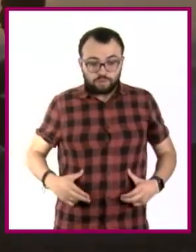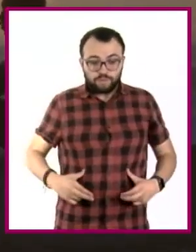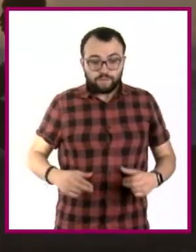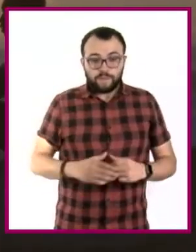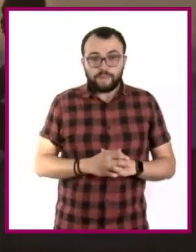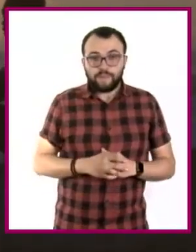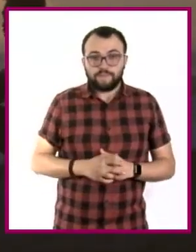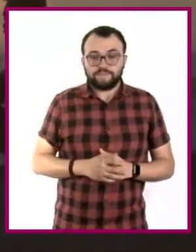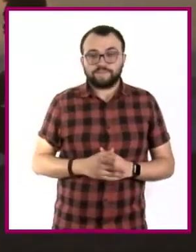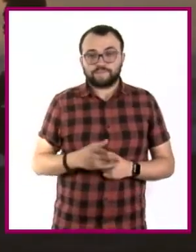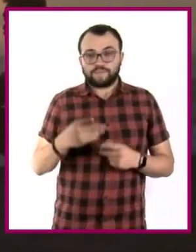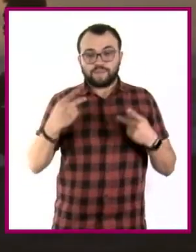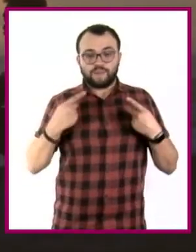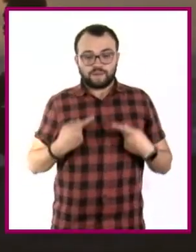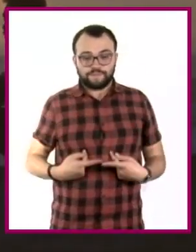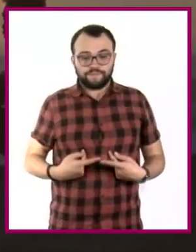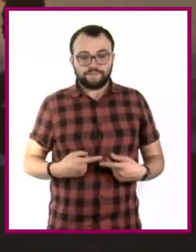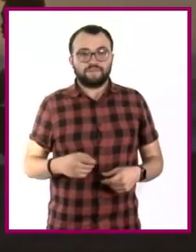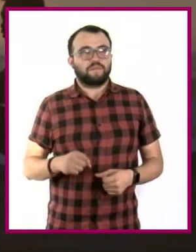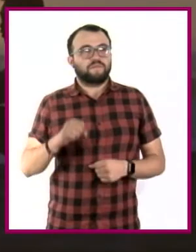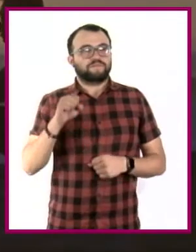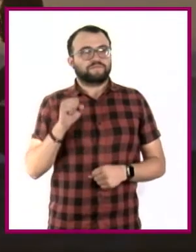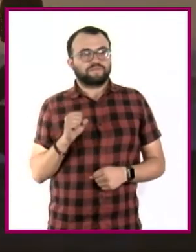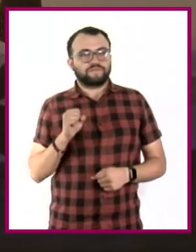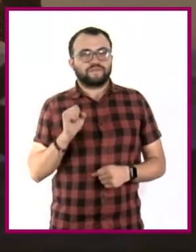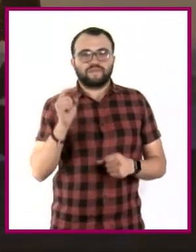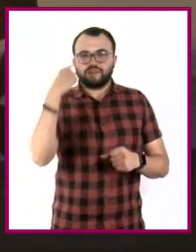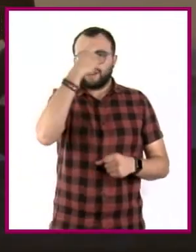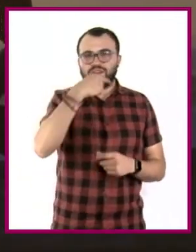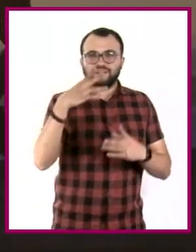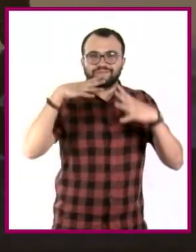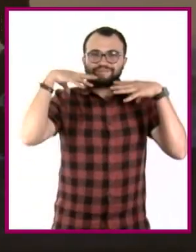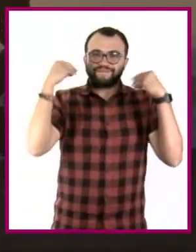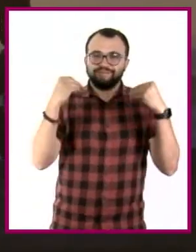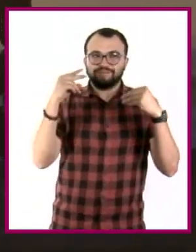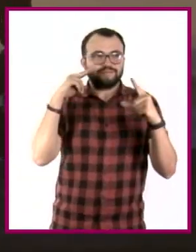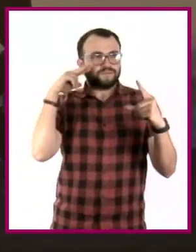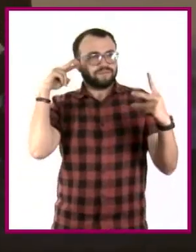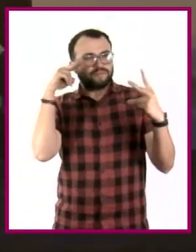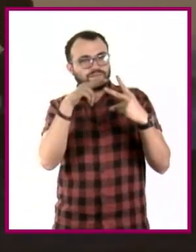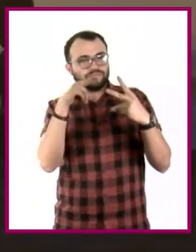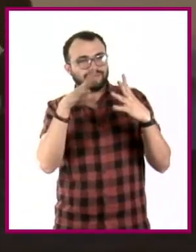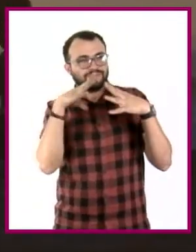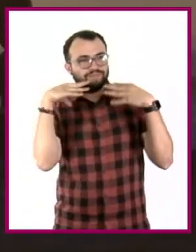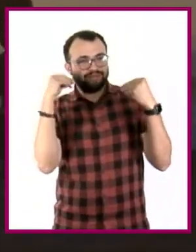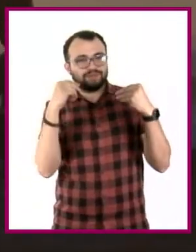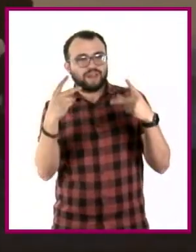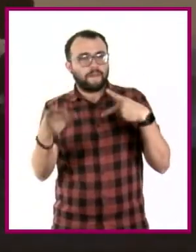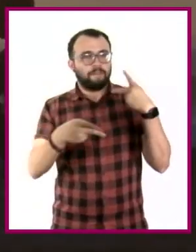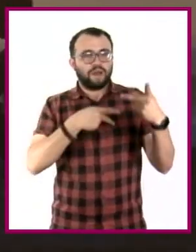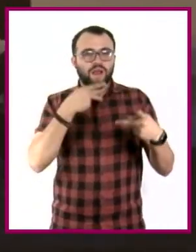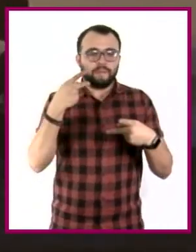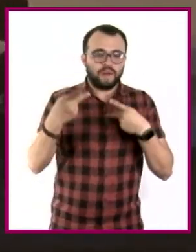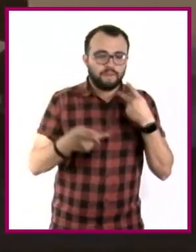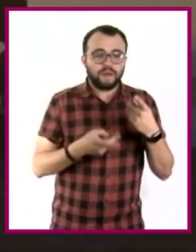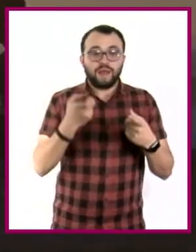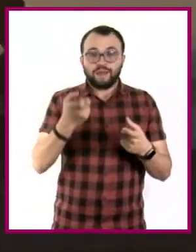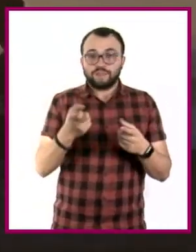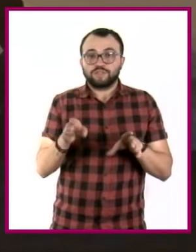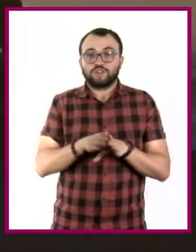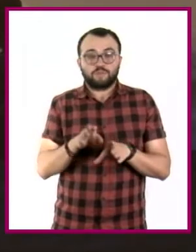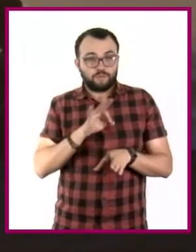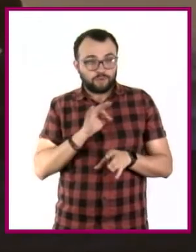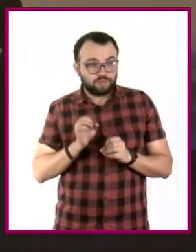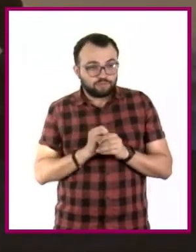apariencia física de la persona, su postura, expresión facial, mirada, sonrisa y forma de hablar, transmitirán